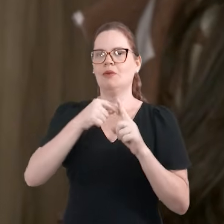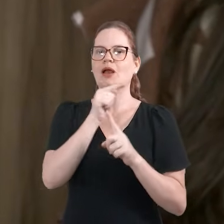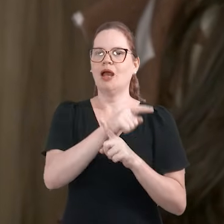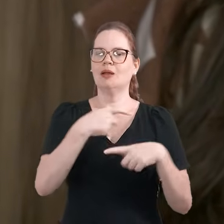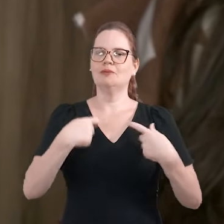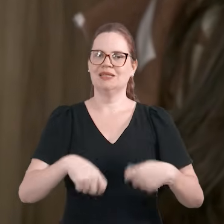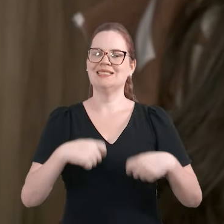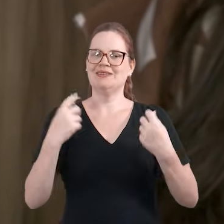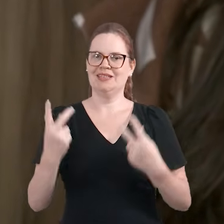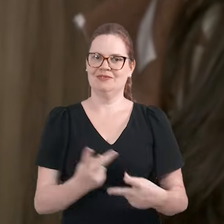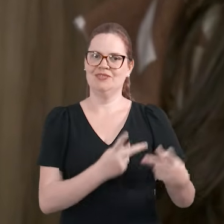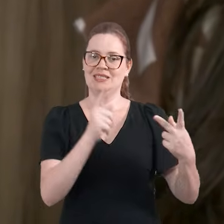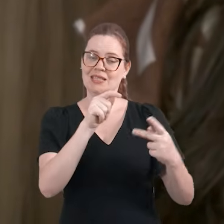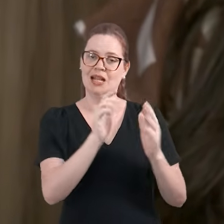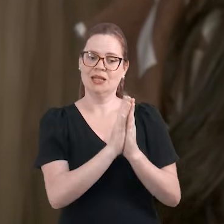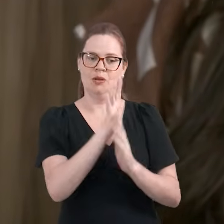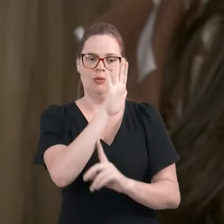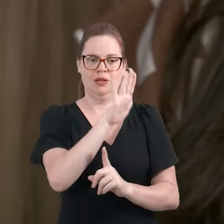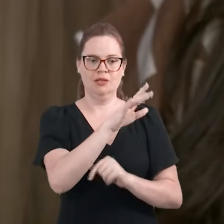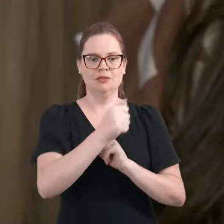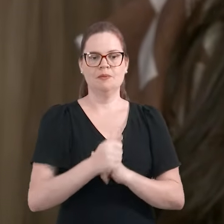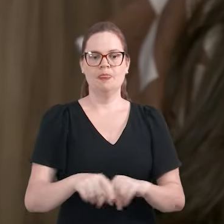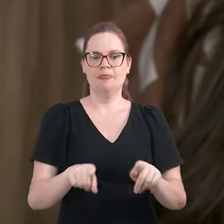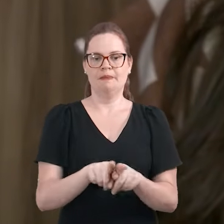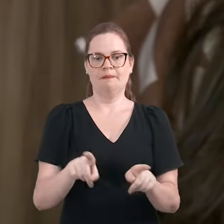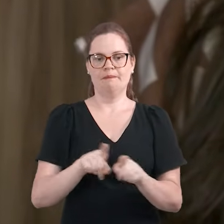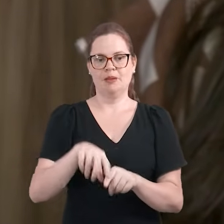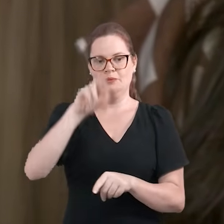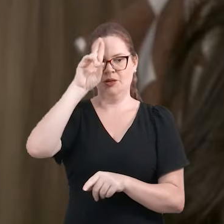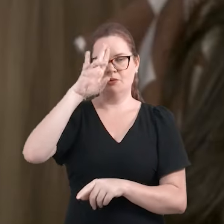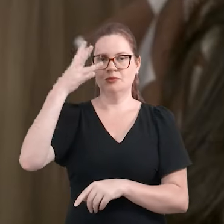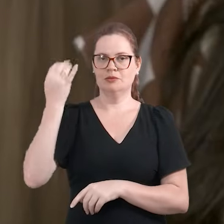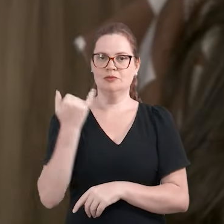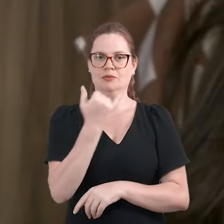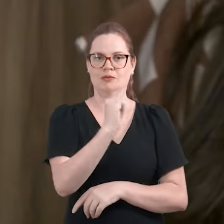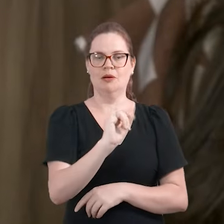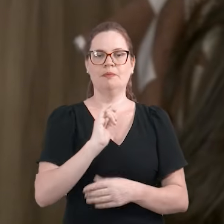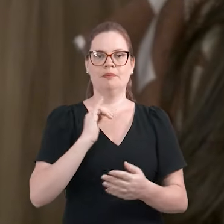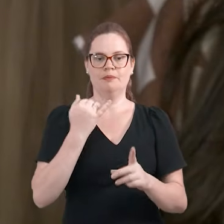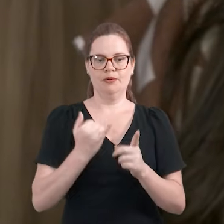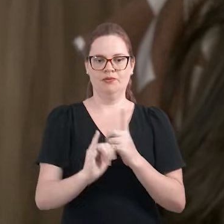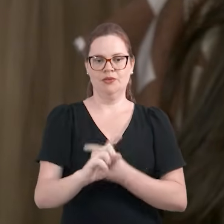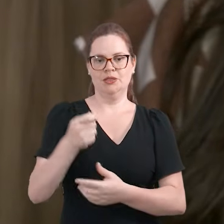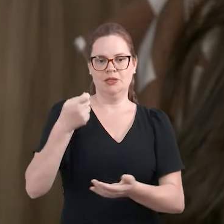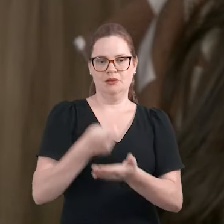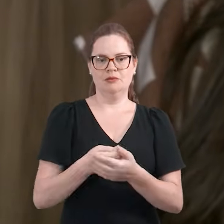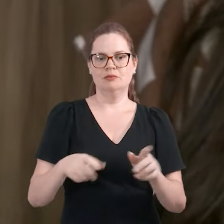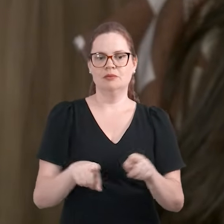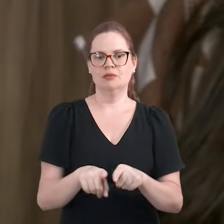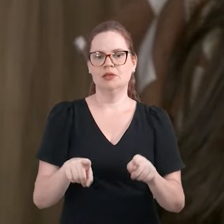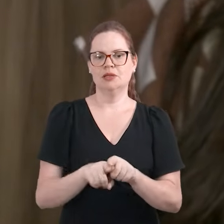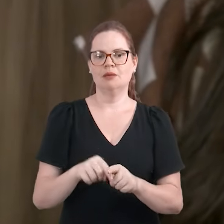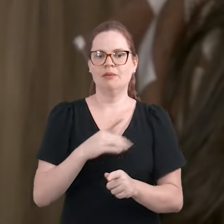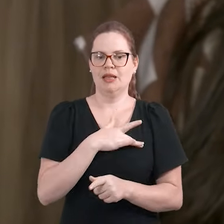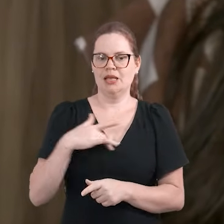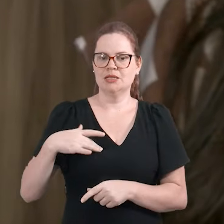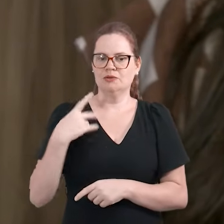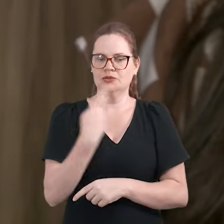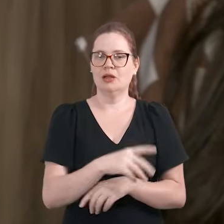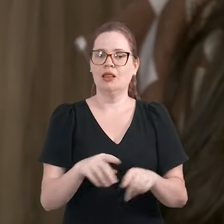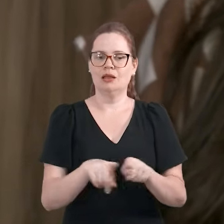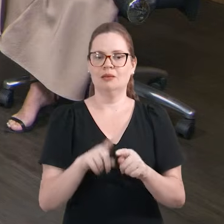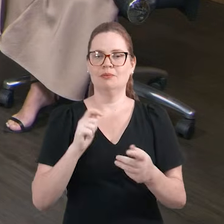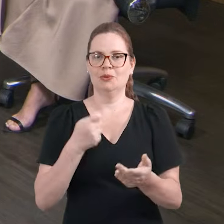necesitaba esa visita. Amém. Y el Señor también le dio una profecía que se cumplió. Y también dio sanidad a su cuerpo